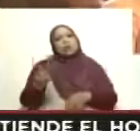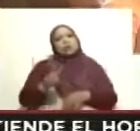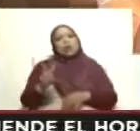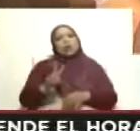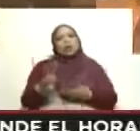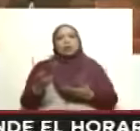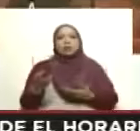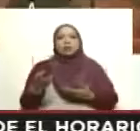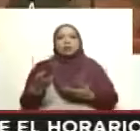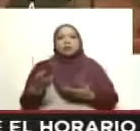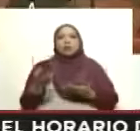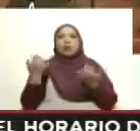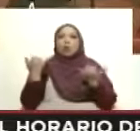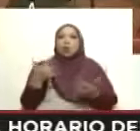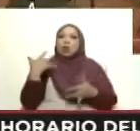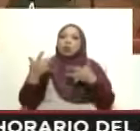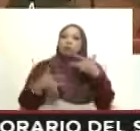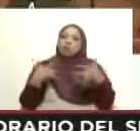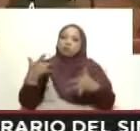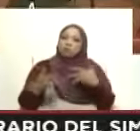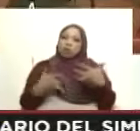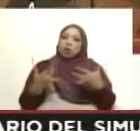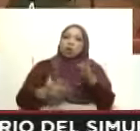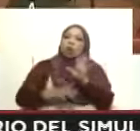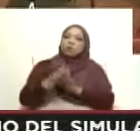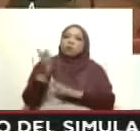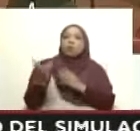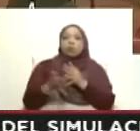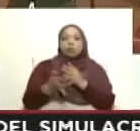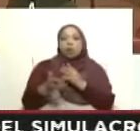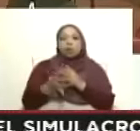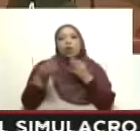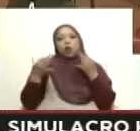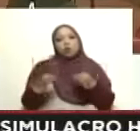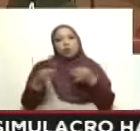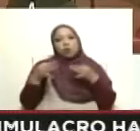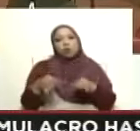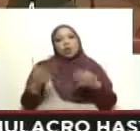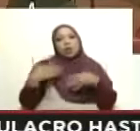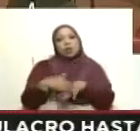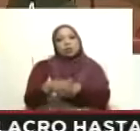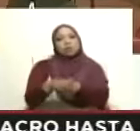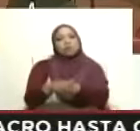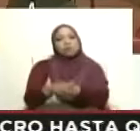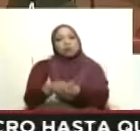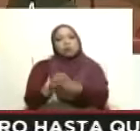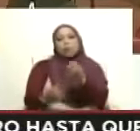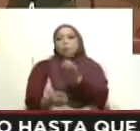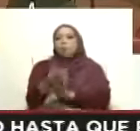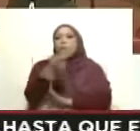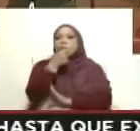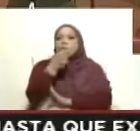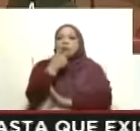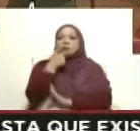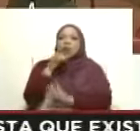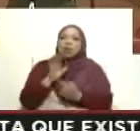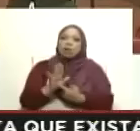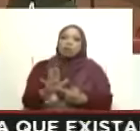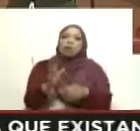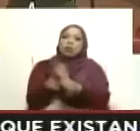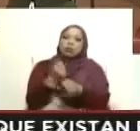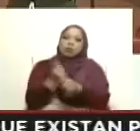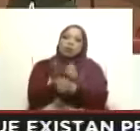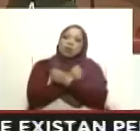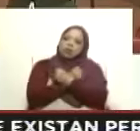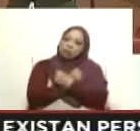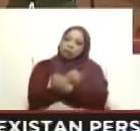Venezuela porque un evento que debía ser un evento técnico cotidiano se convirtió en una extraordinaria demostración de